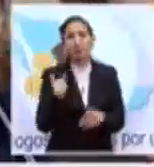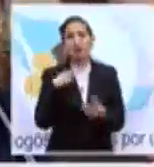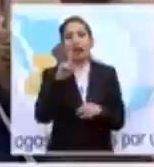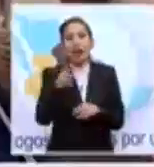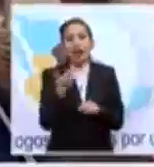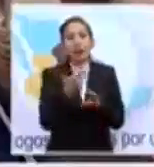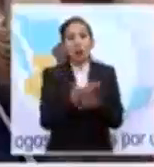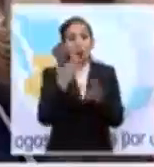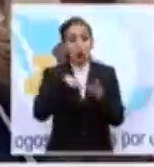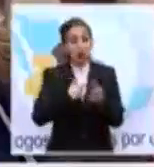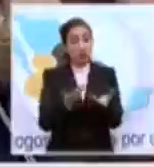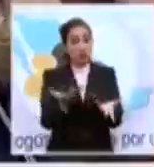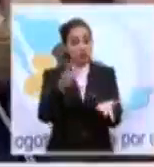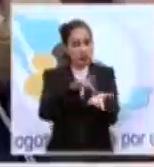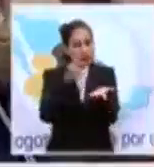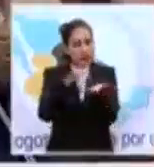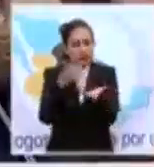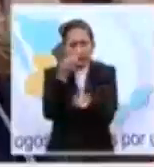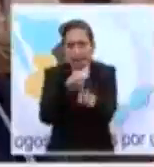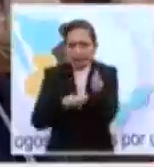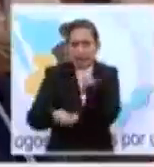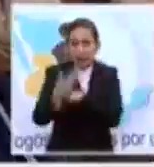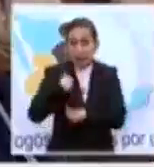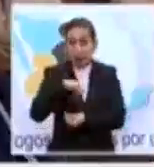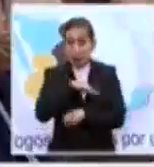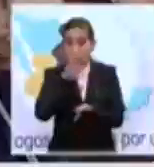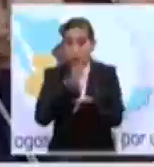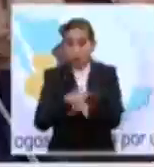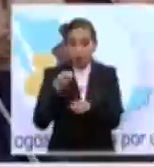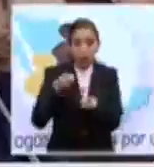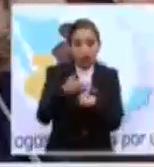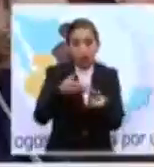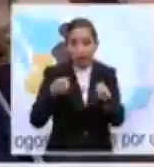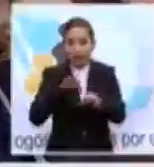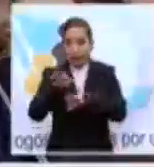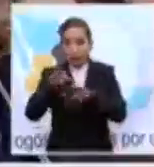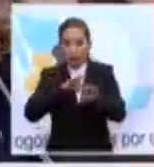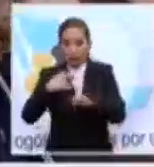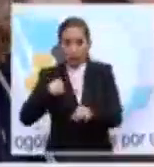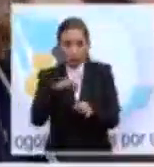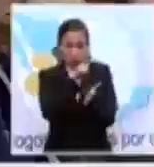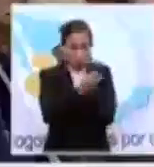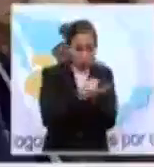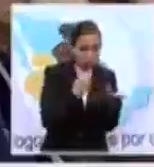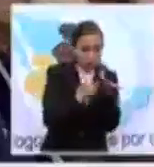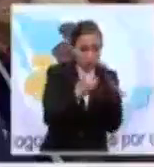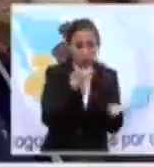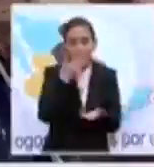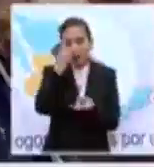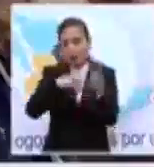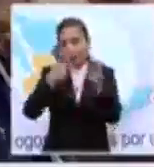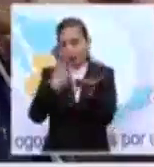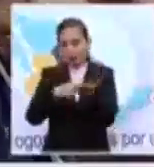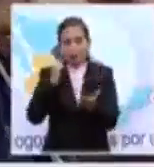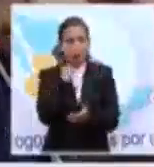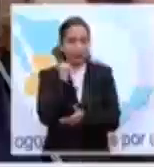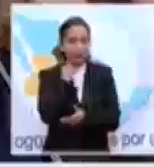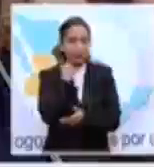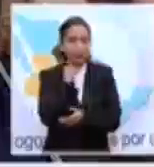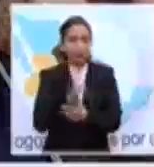muy enriquecedor para nosotros, sobre todo para nuestro trabajo legislativo. Sean bienvenidos al Senado de la